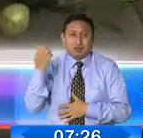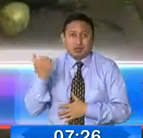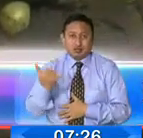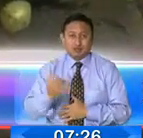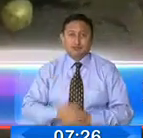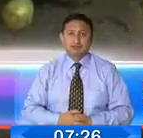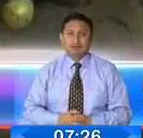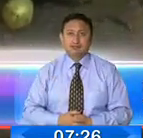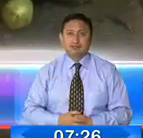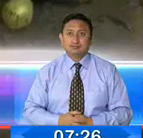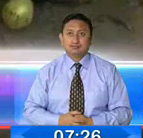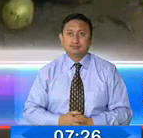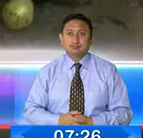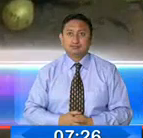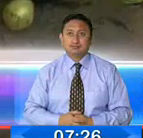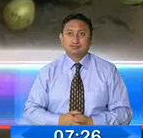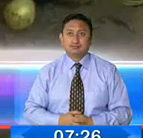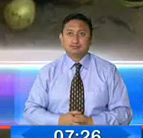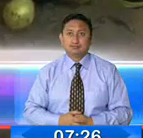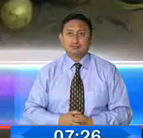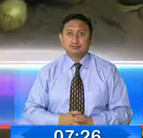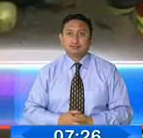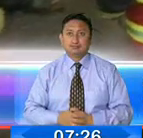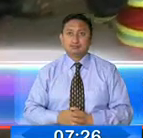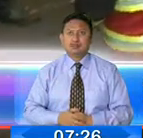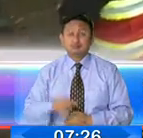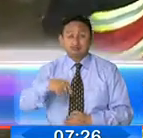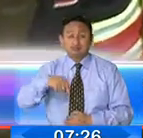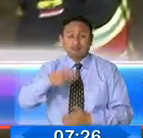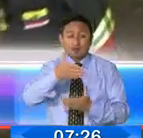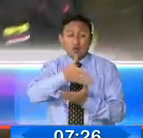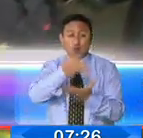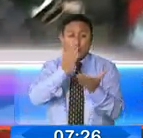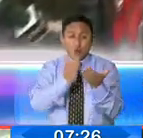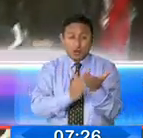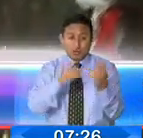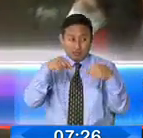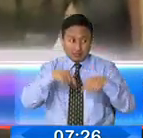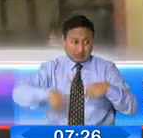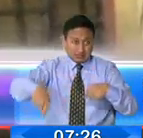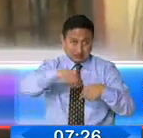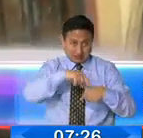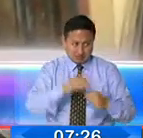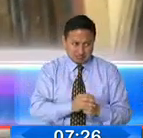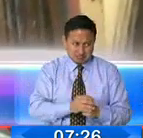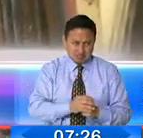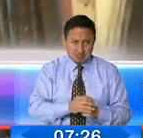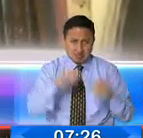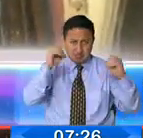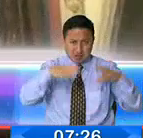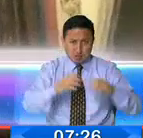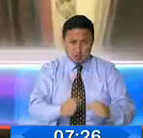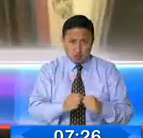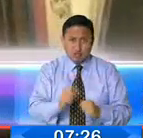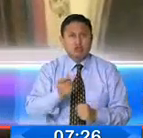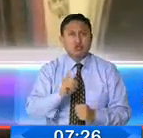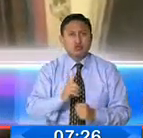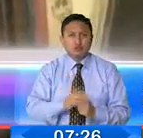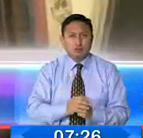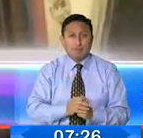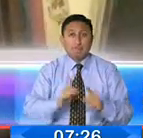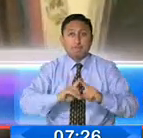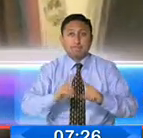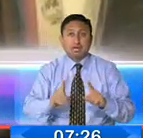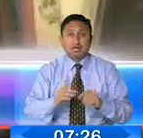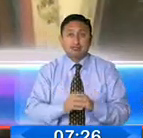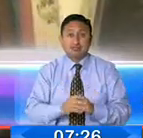ver. Bueno, sí, el sector de Guayabamba realmente es un valle donde no tenemos fuertes precipitaciones comúnmente. Pero lamentablemente, debido a las